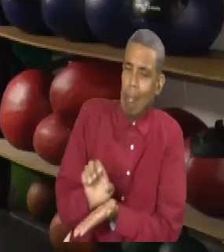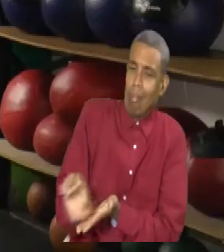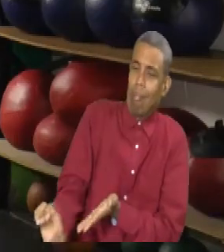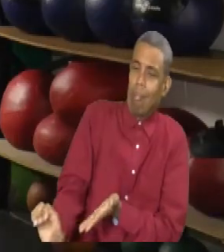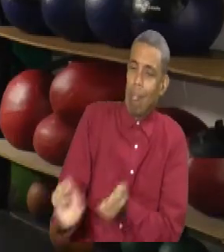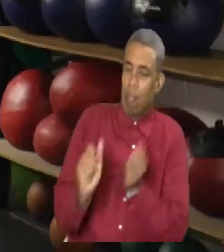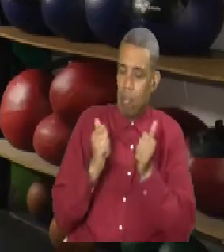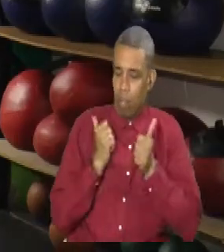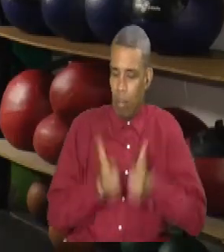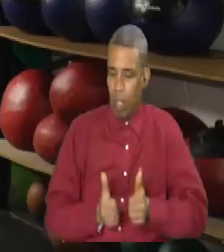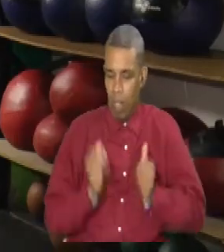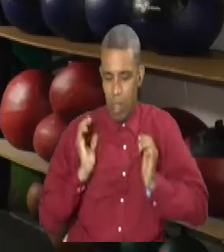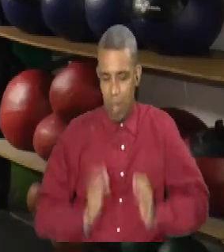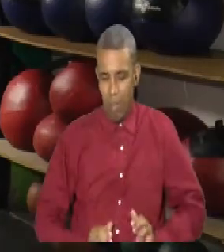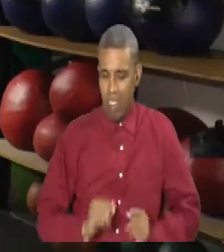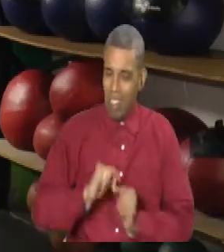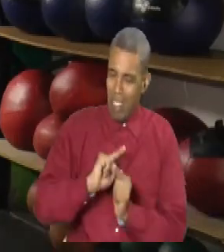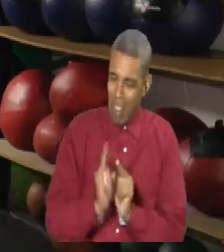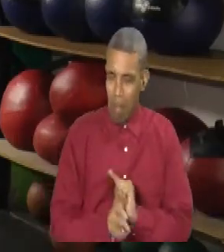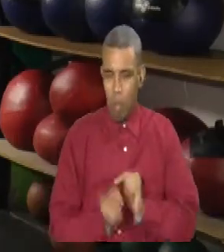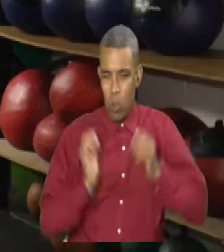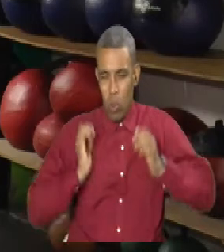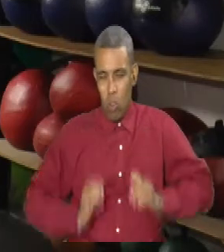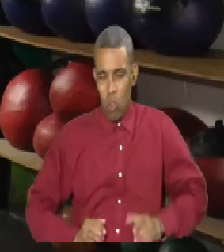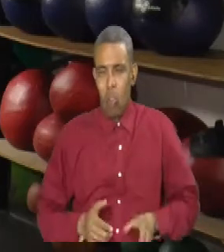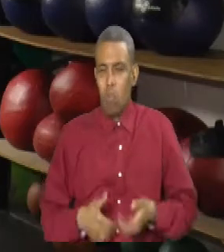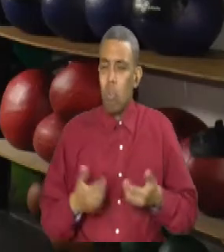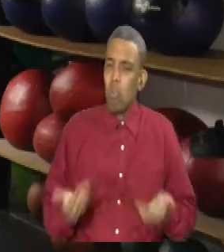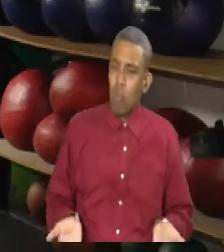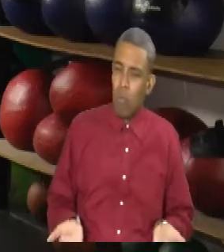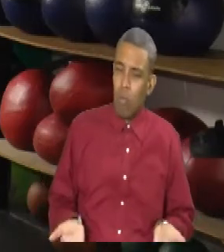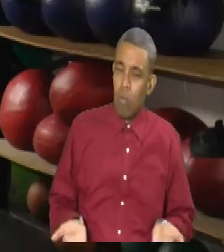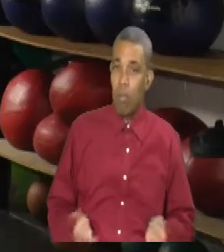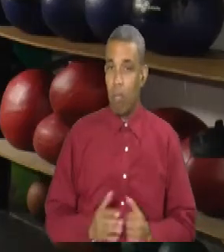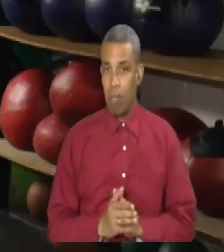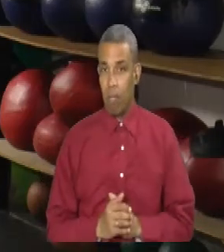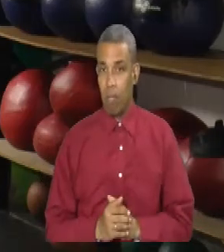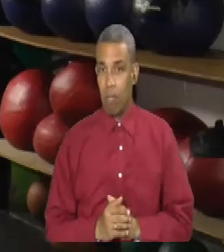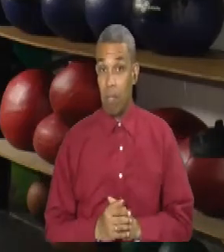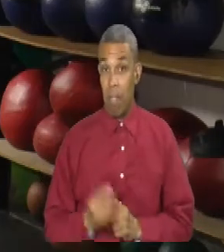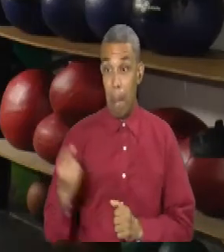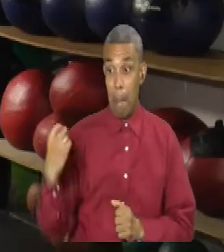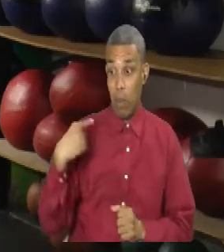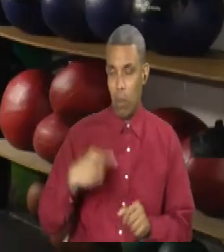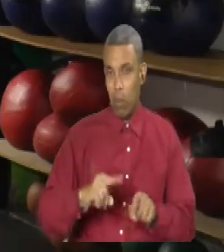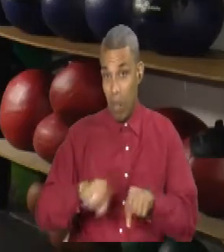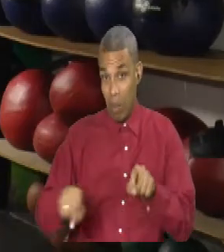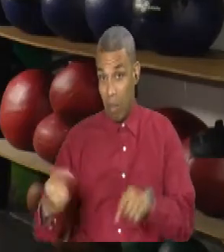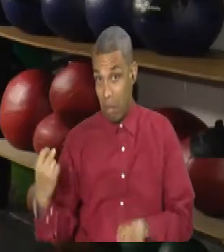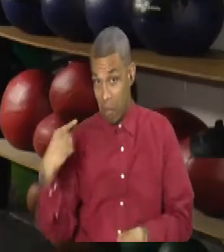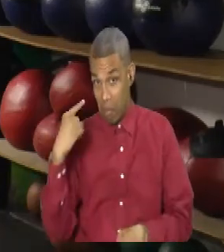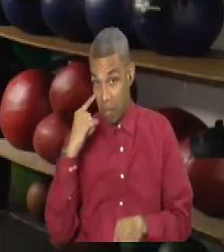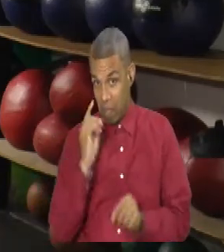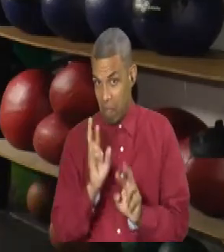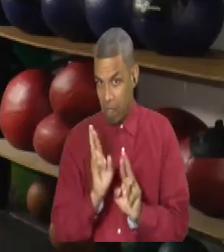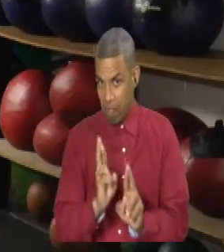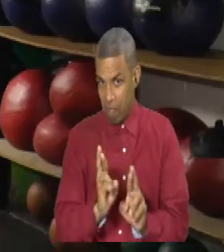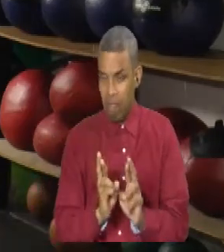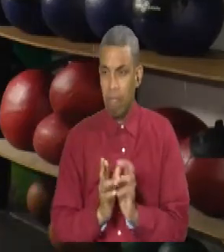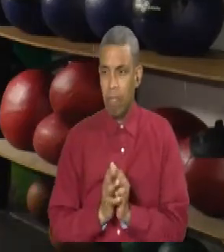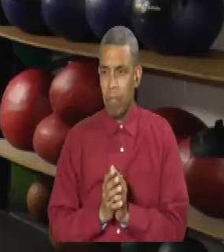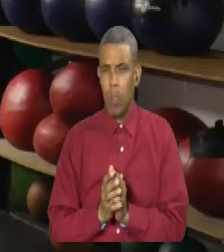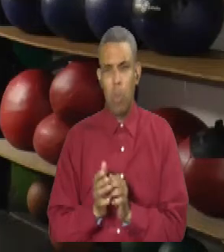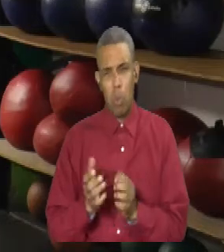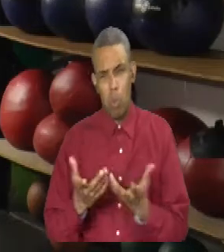a generar esos cambios físicos del cuerpo, entonces los que preguntan, bueno, yo voy a empezar a entrenar, ¿y qué comida